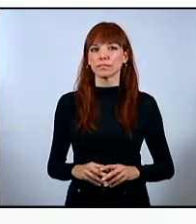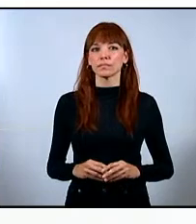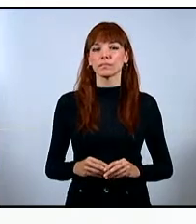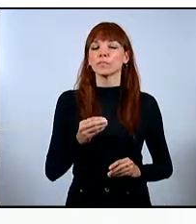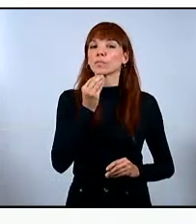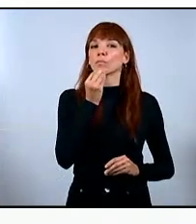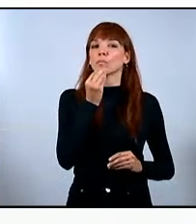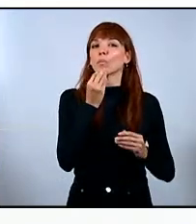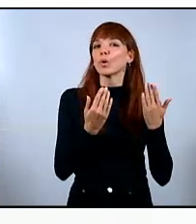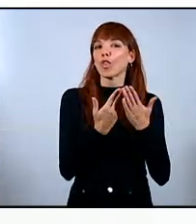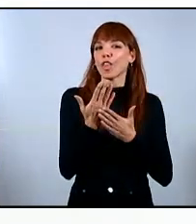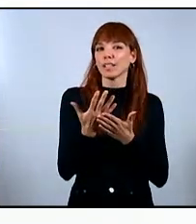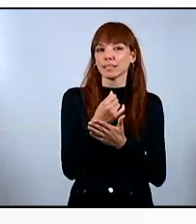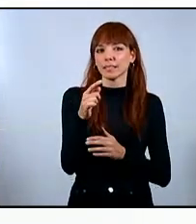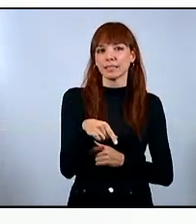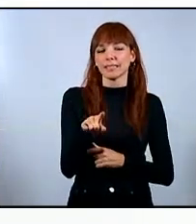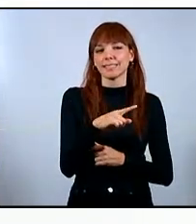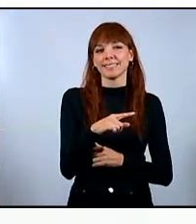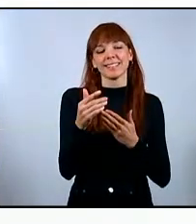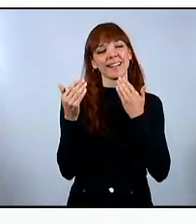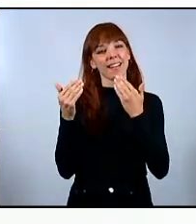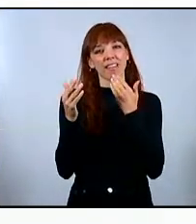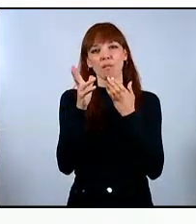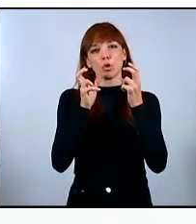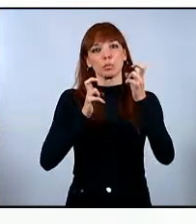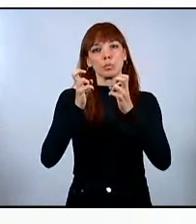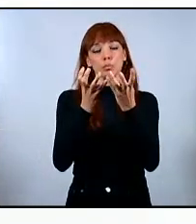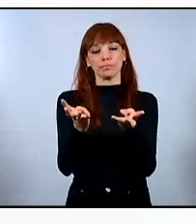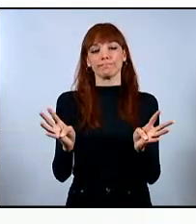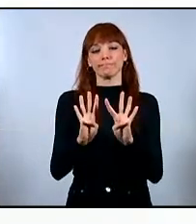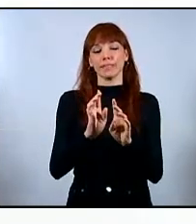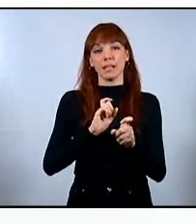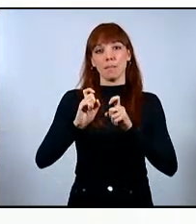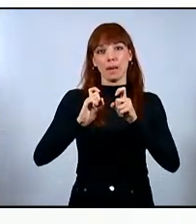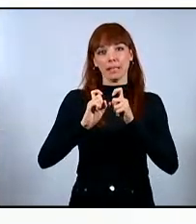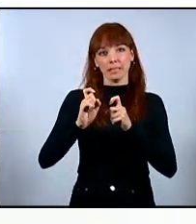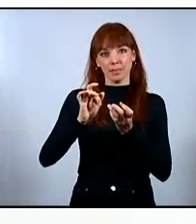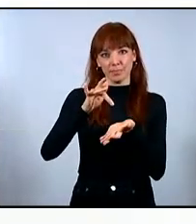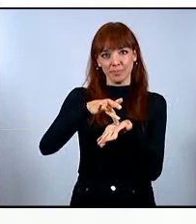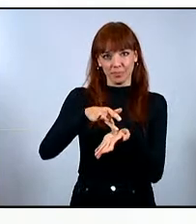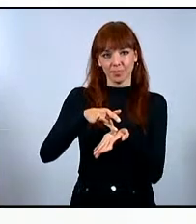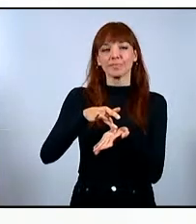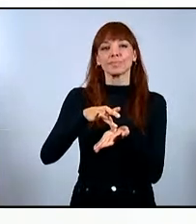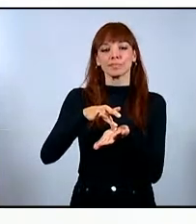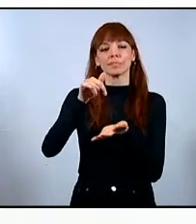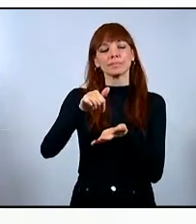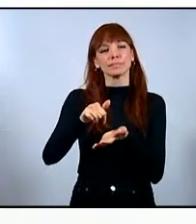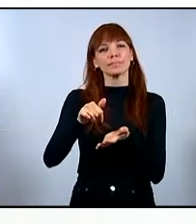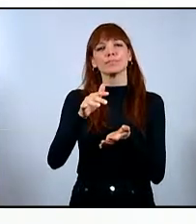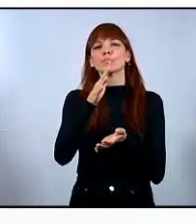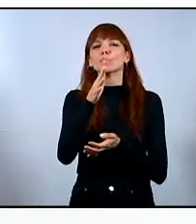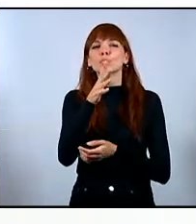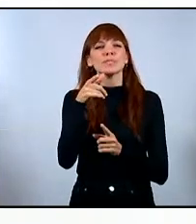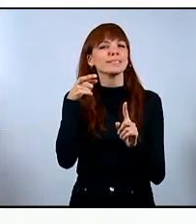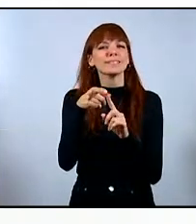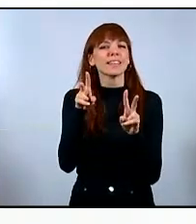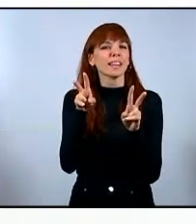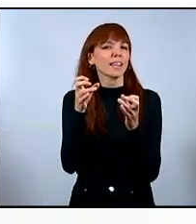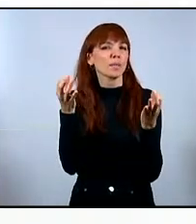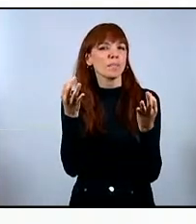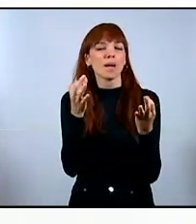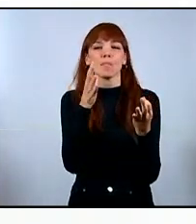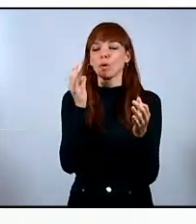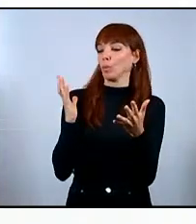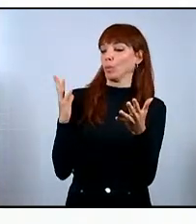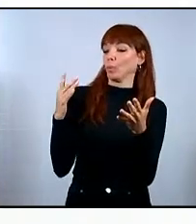Bueno, muy buenos días a todos y muchas gracias por asistir a esta rueda de prensa que celebramos con motivo del cumplimiento de los